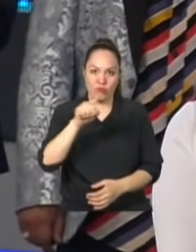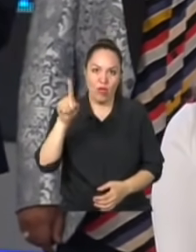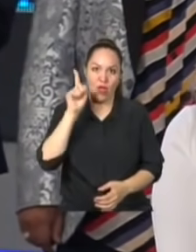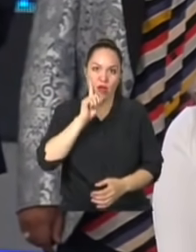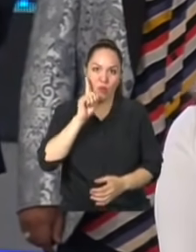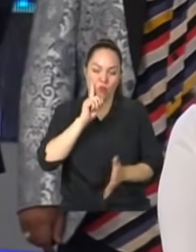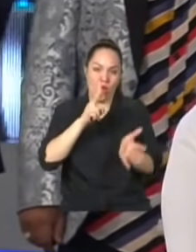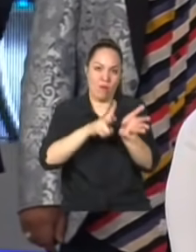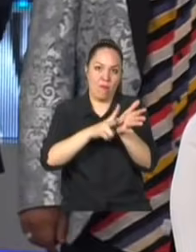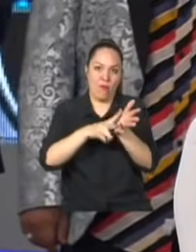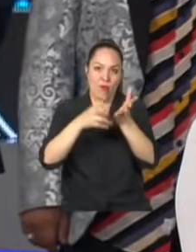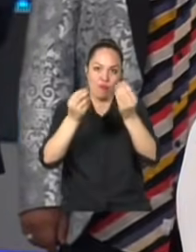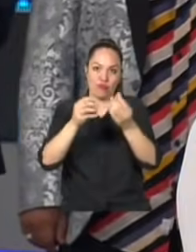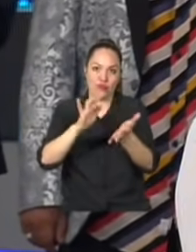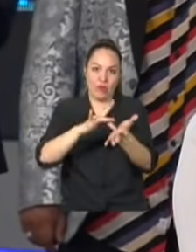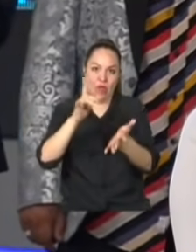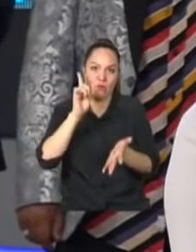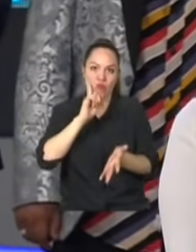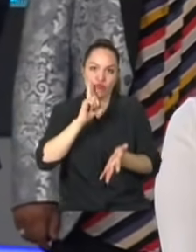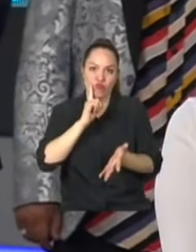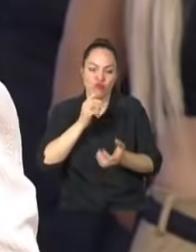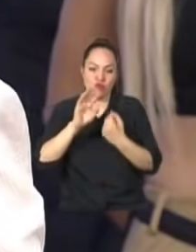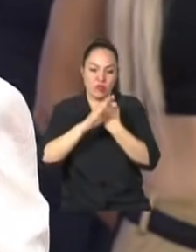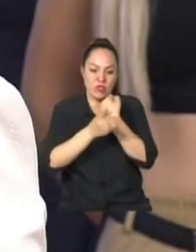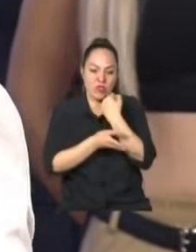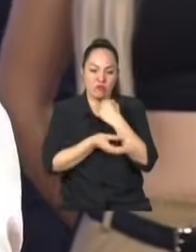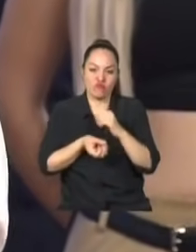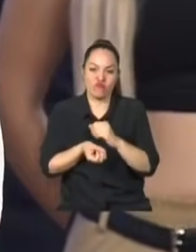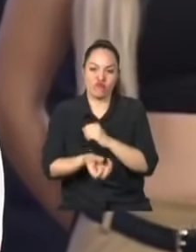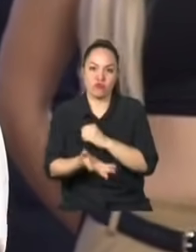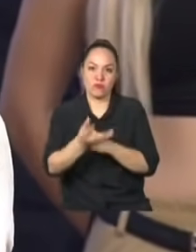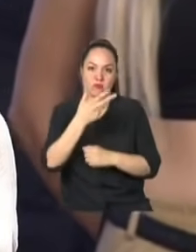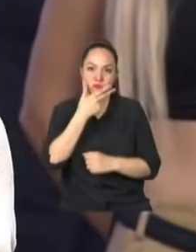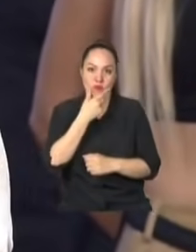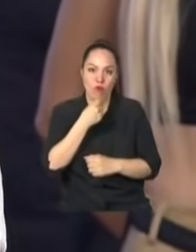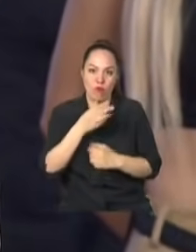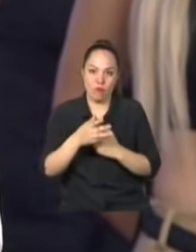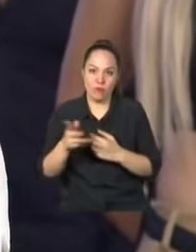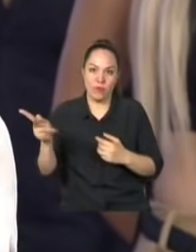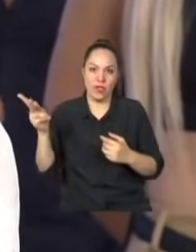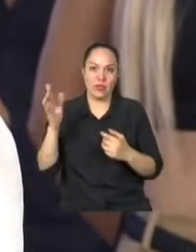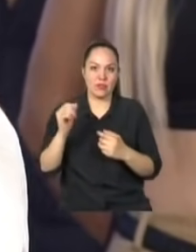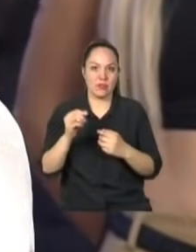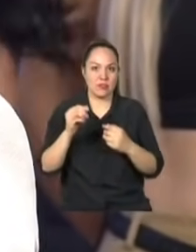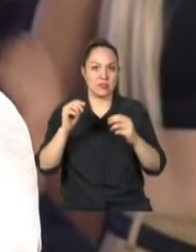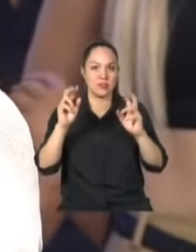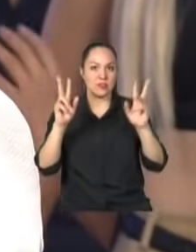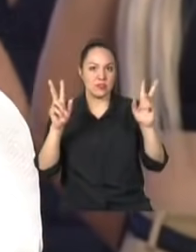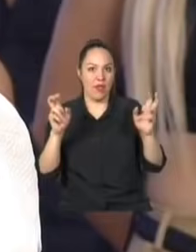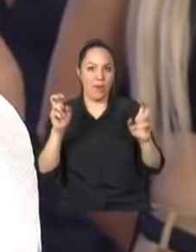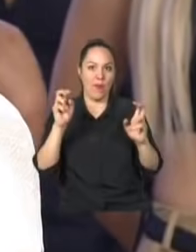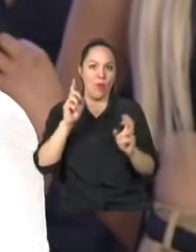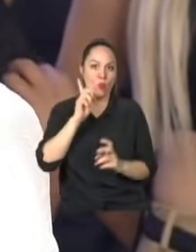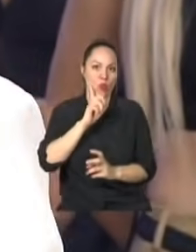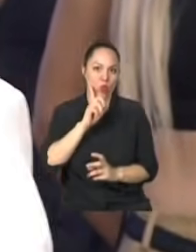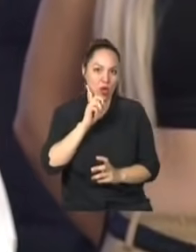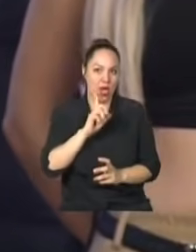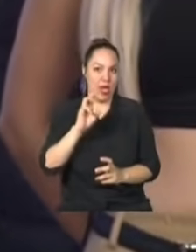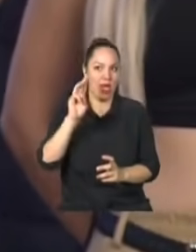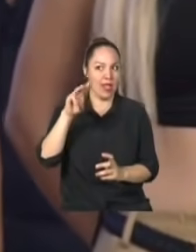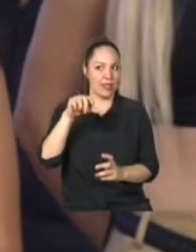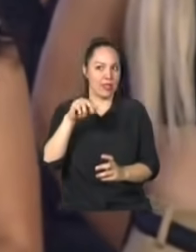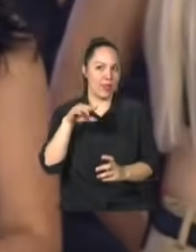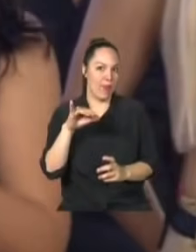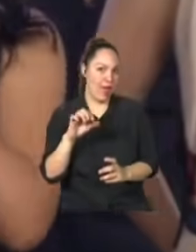porque gracias a las mujeres estamos aquí los hombres. Y hablando de mujeres y hablando de mamis, es